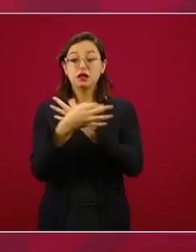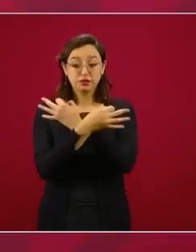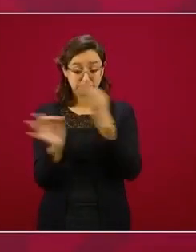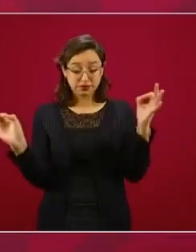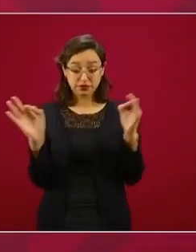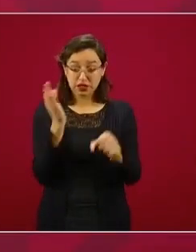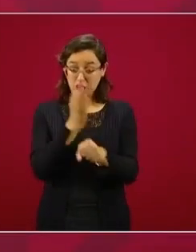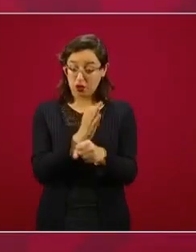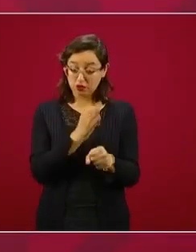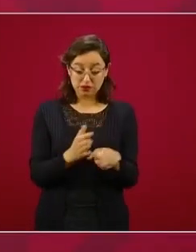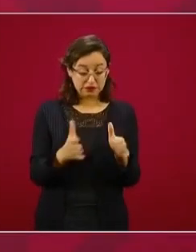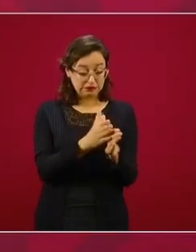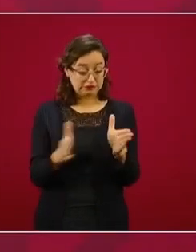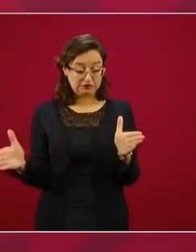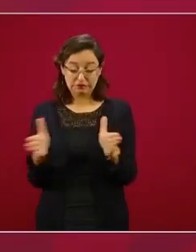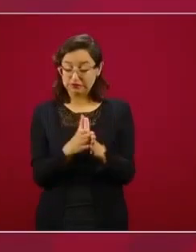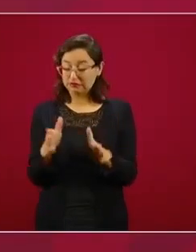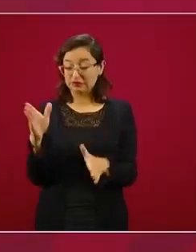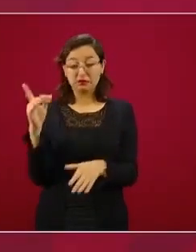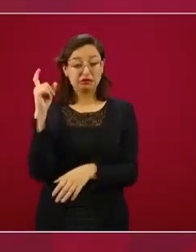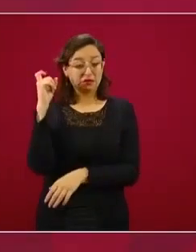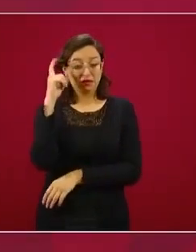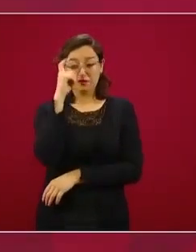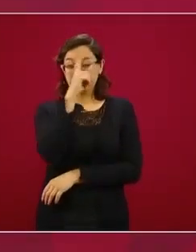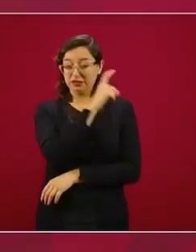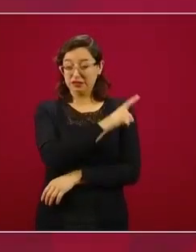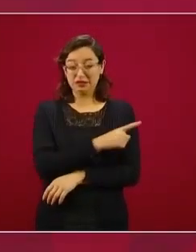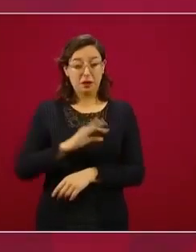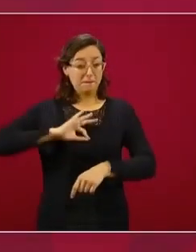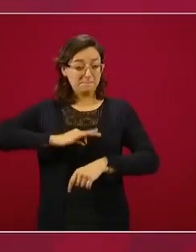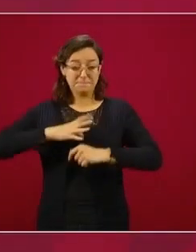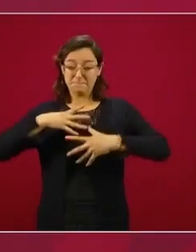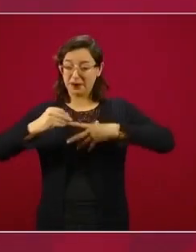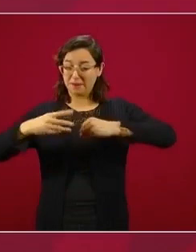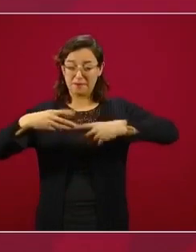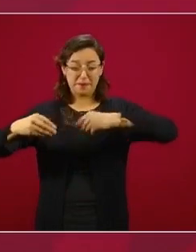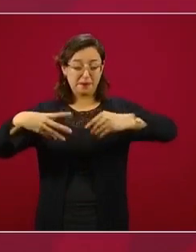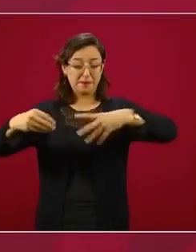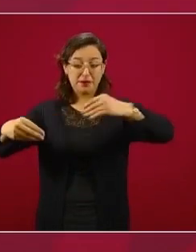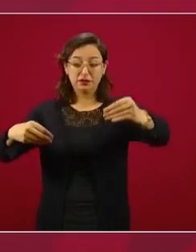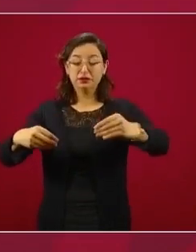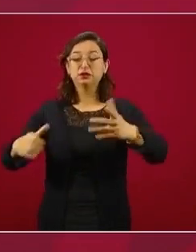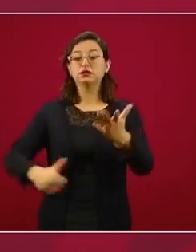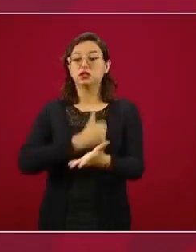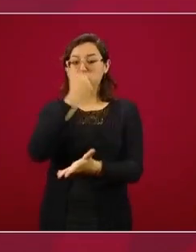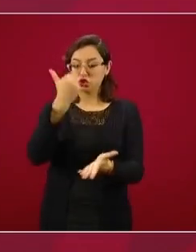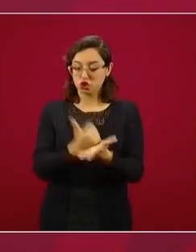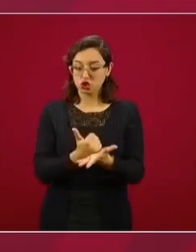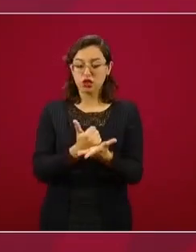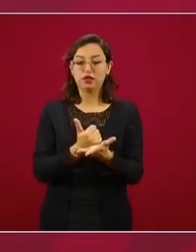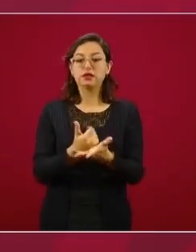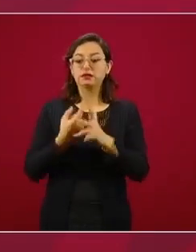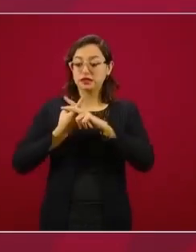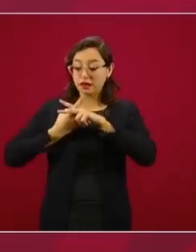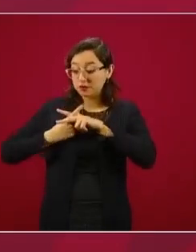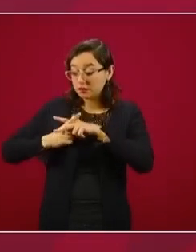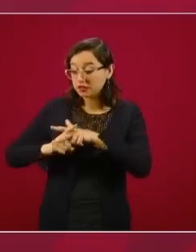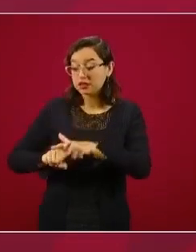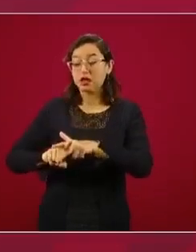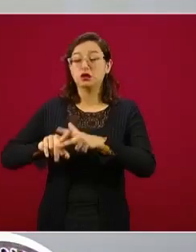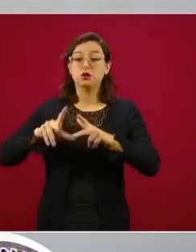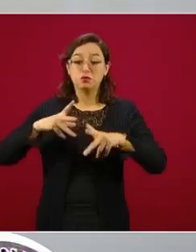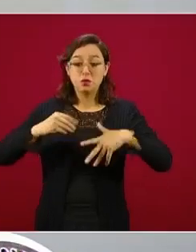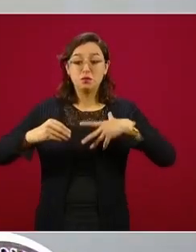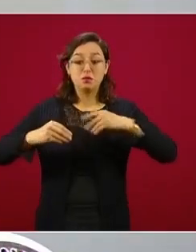etapa importantísima de la epidemia, donde estamos en el punto máximo de transmisión en las ciudades que iniciaron con la